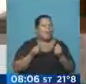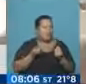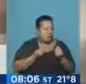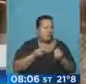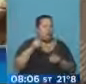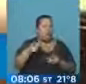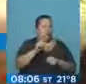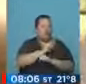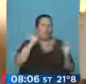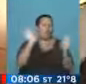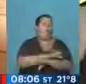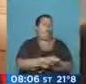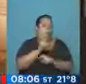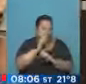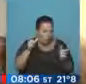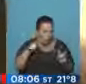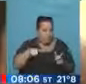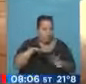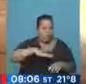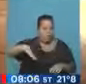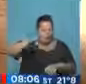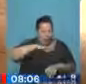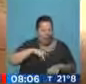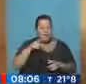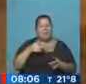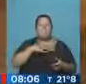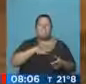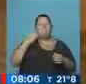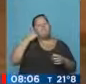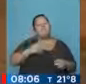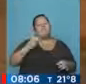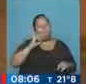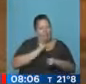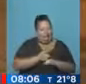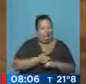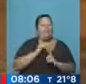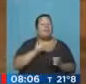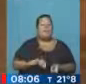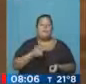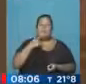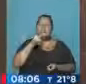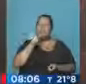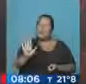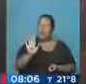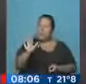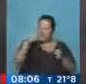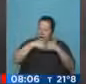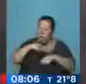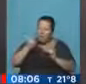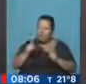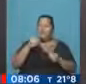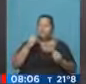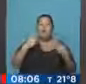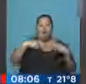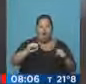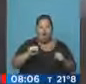porque fueron sorprendidos en ese paraje, se sentían seguros. También se estima que estuvieron varios días escondidos en ese lugar porque